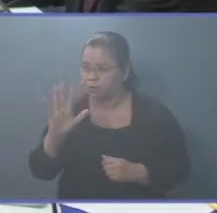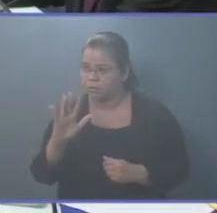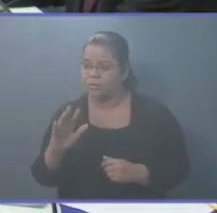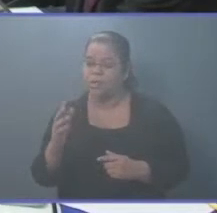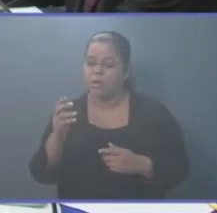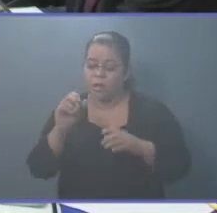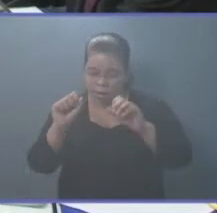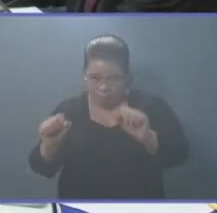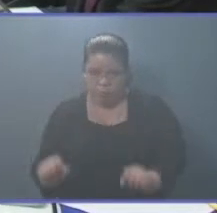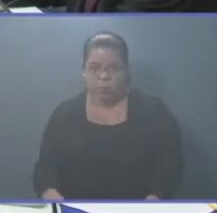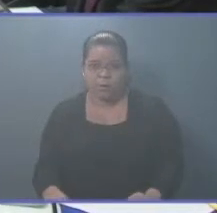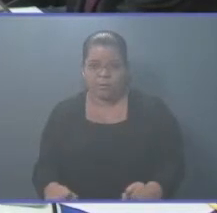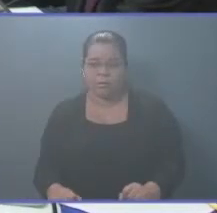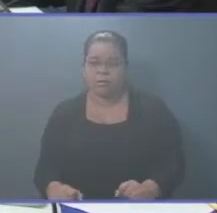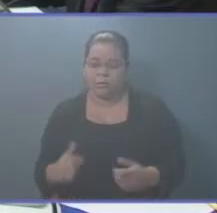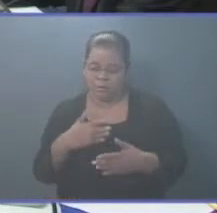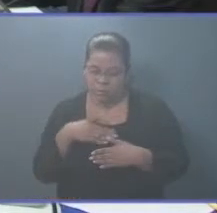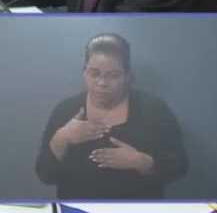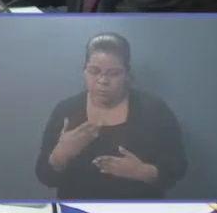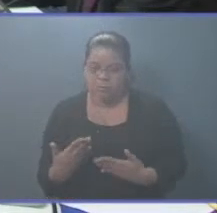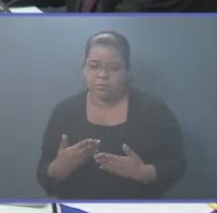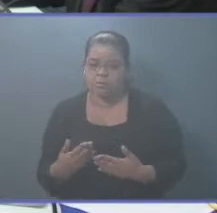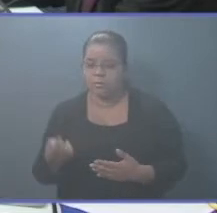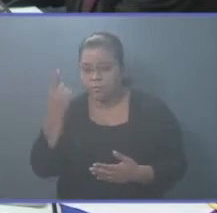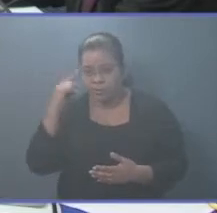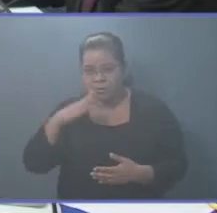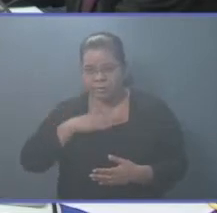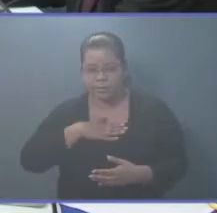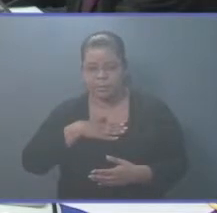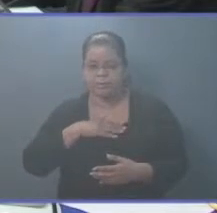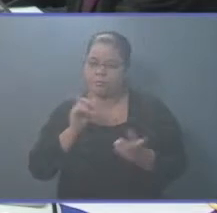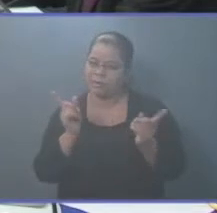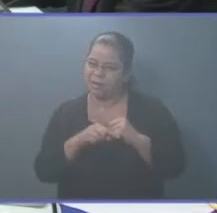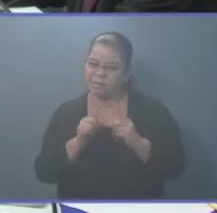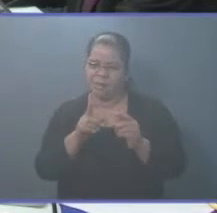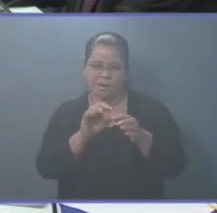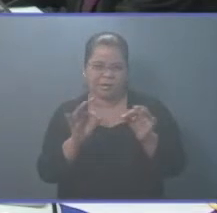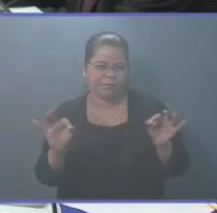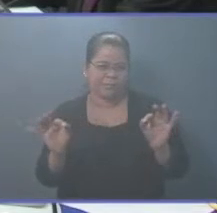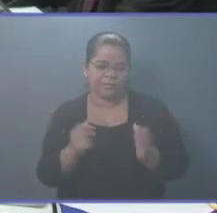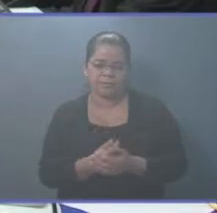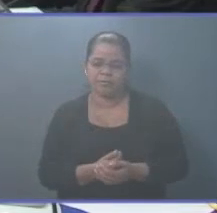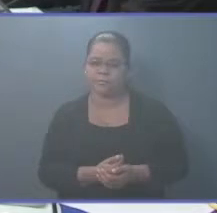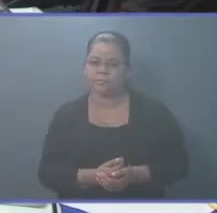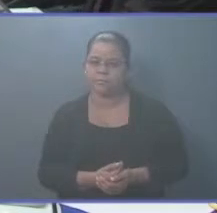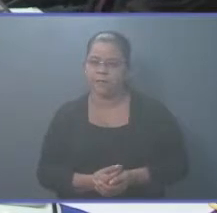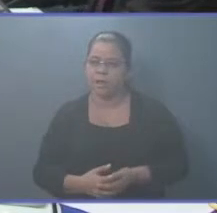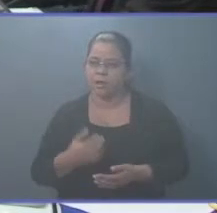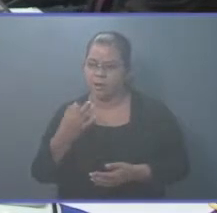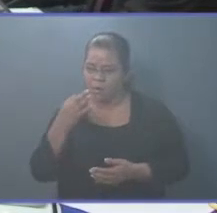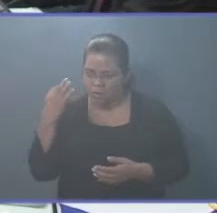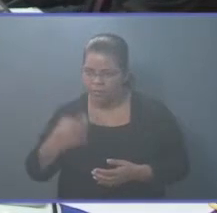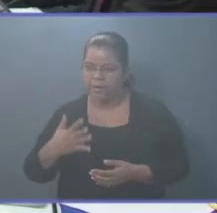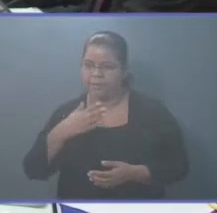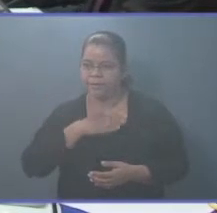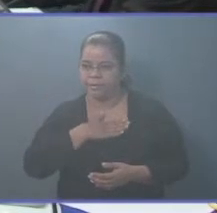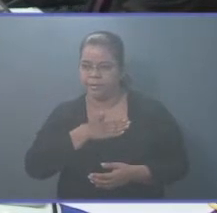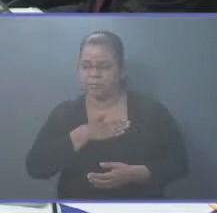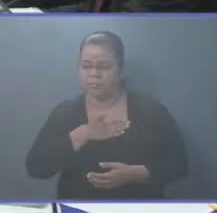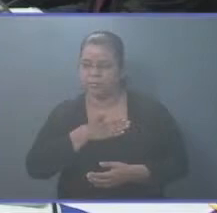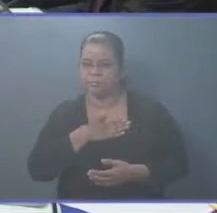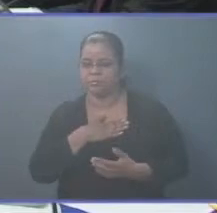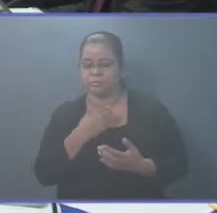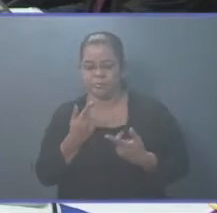podrá disponer, para mí el dispondrá es imperativo, ya está,